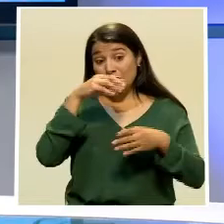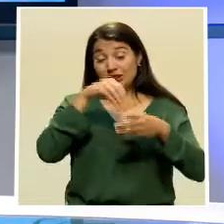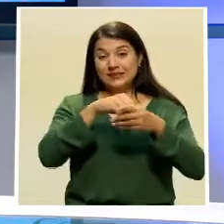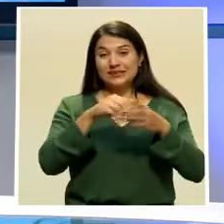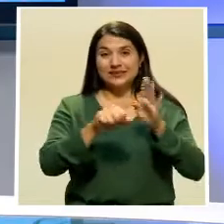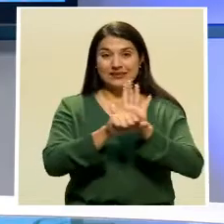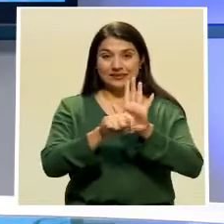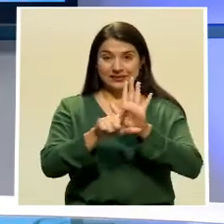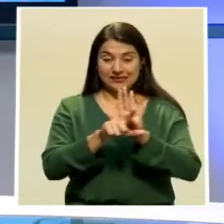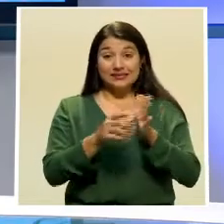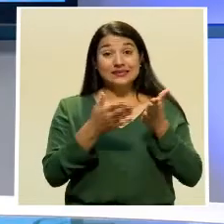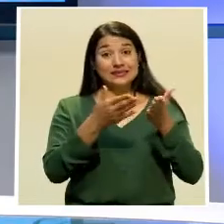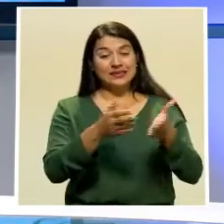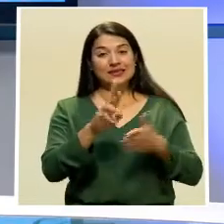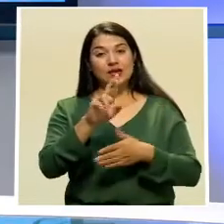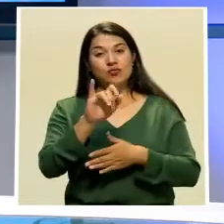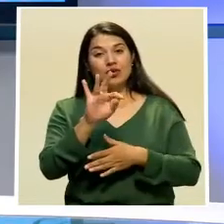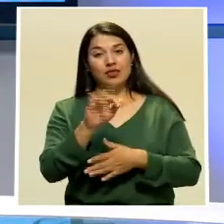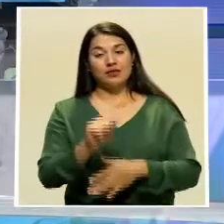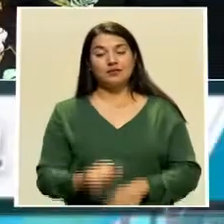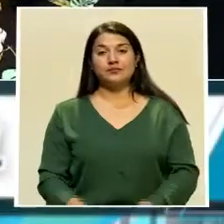Legislativa. Adelante, Rita.